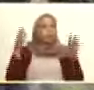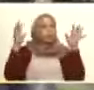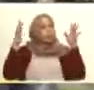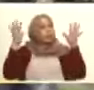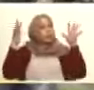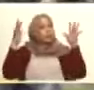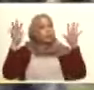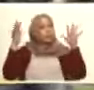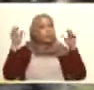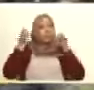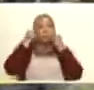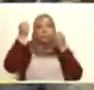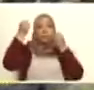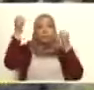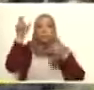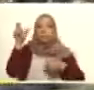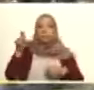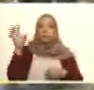Fíjense.